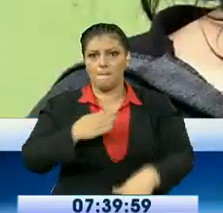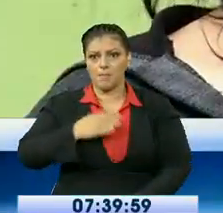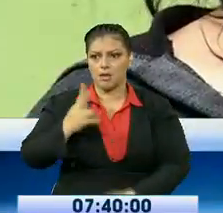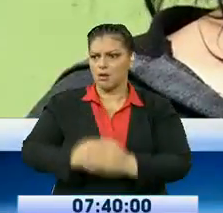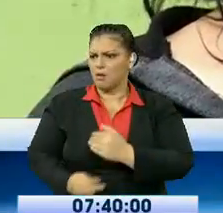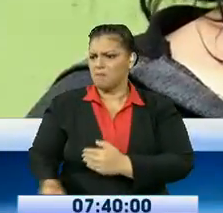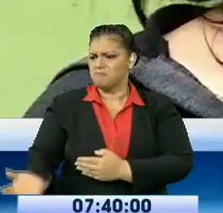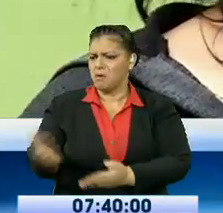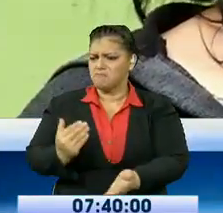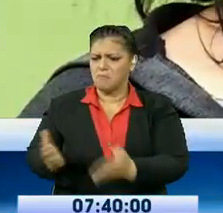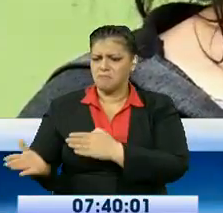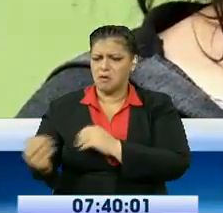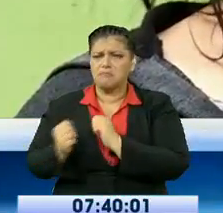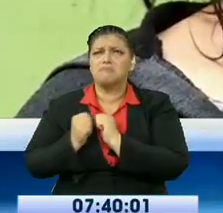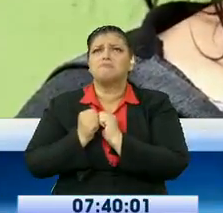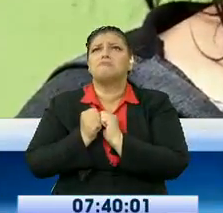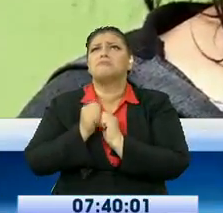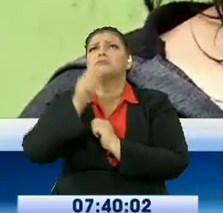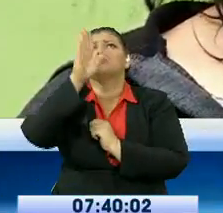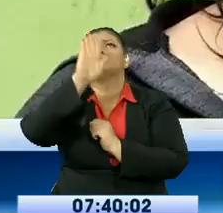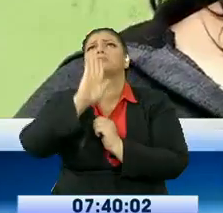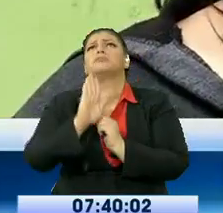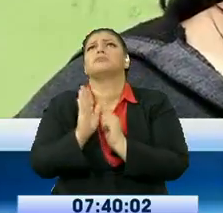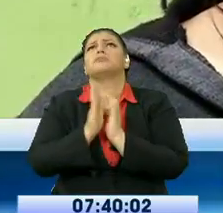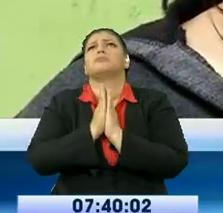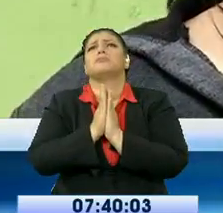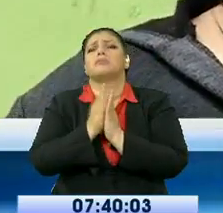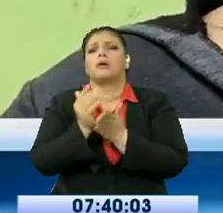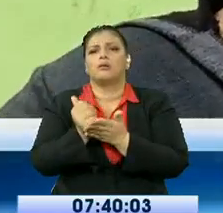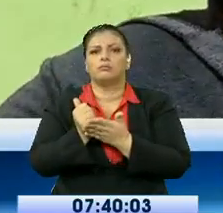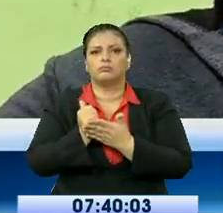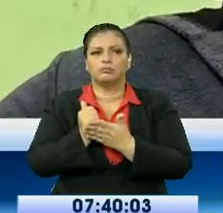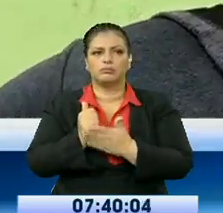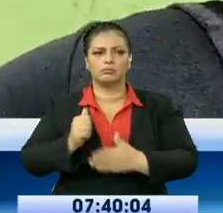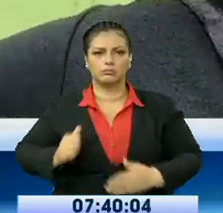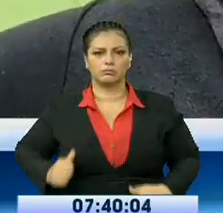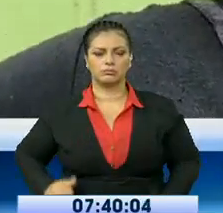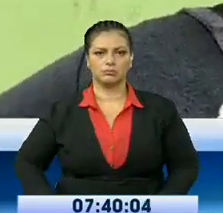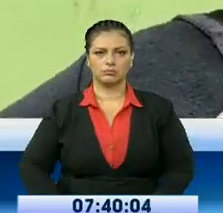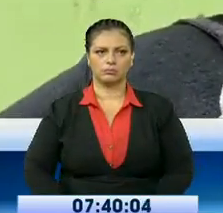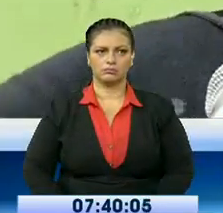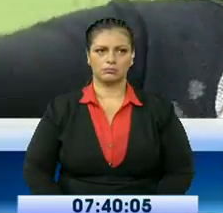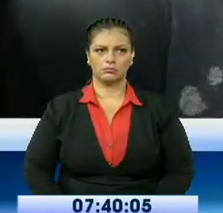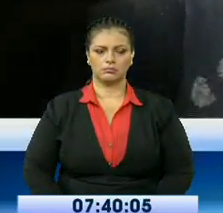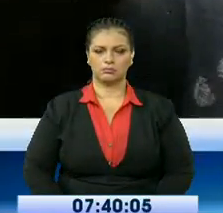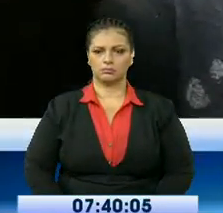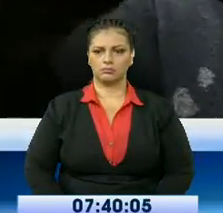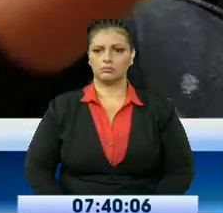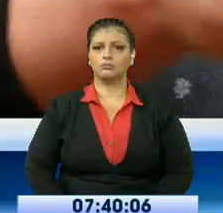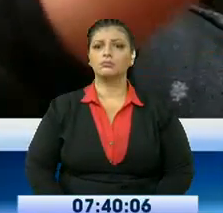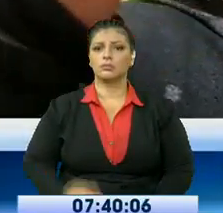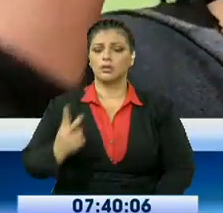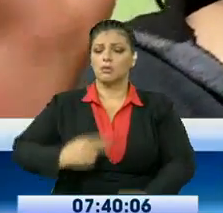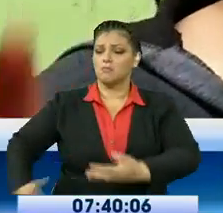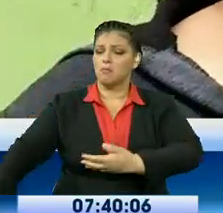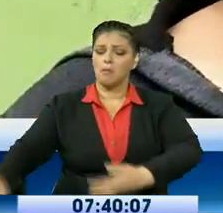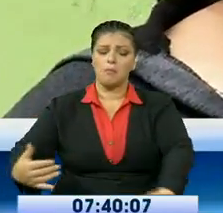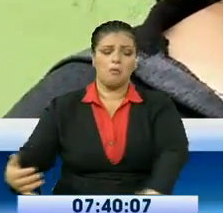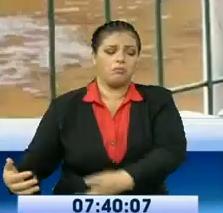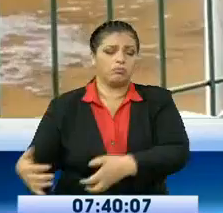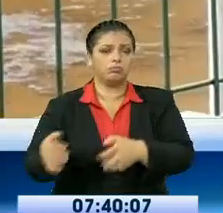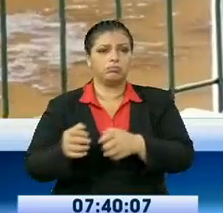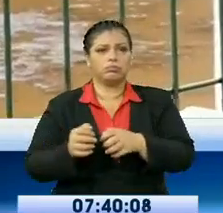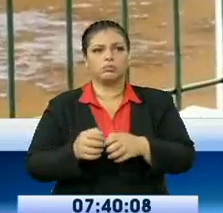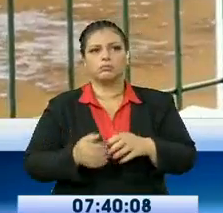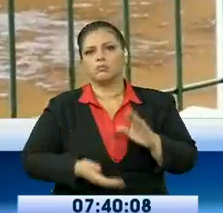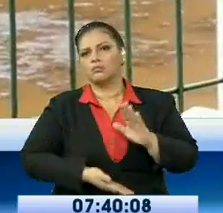asustaron, y dije, esperen, solo Dios verá lo que puede pasar. Y yo cogí a mis guaguas y me fui, y se rebanó todito, pero gracias a Dios a mi casa no entró nada.